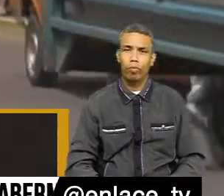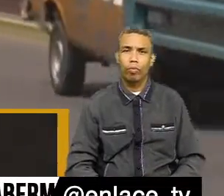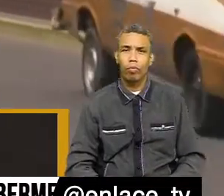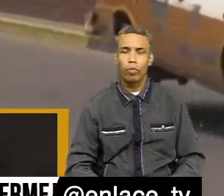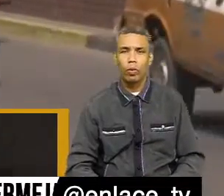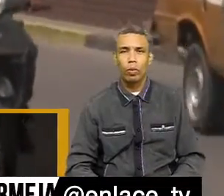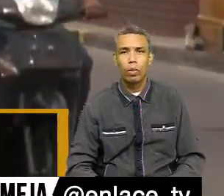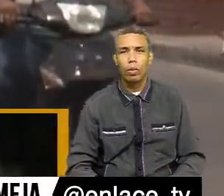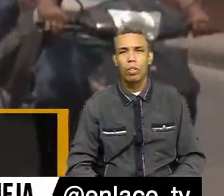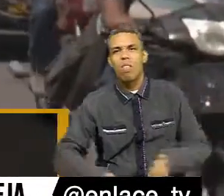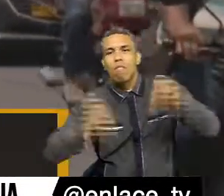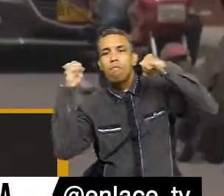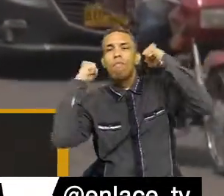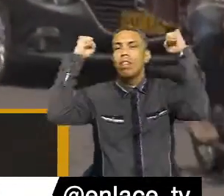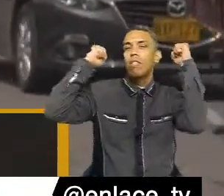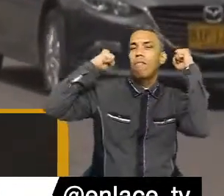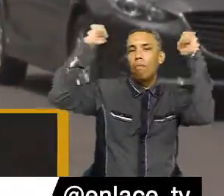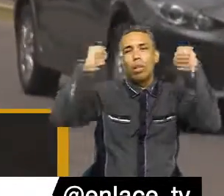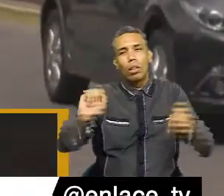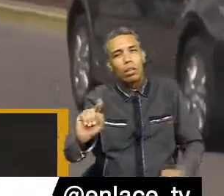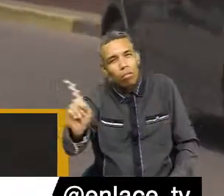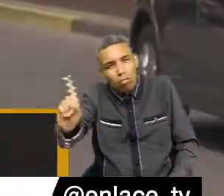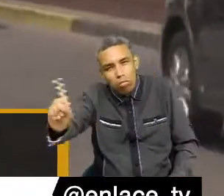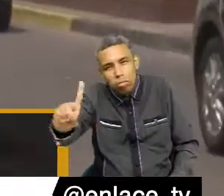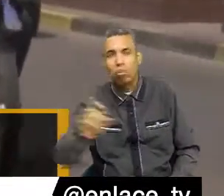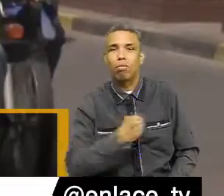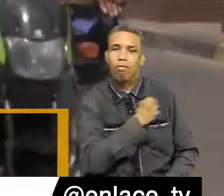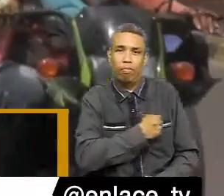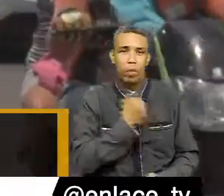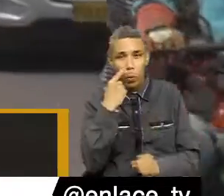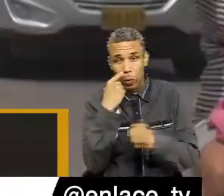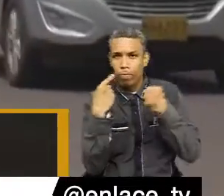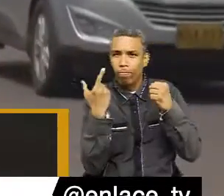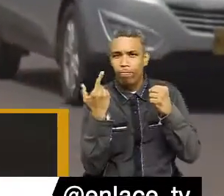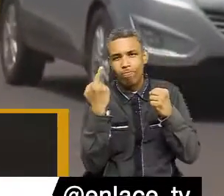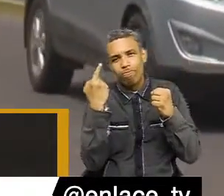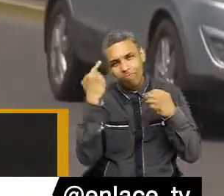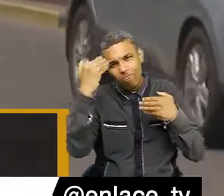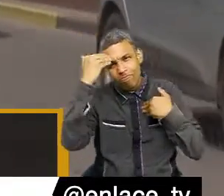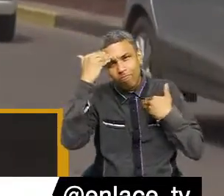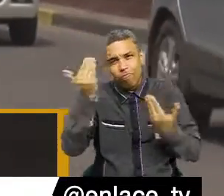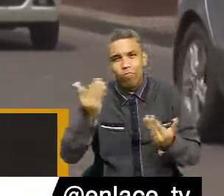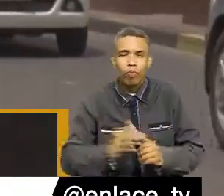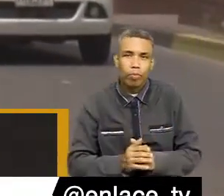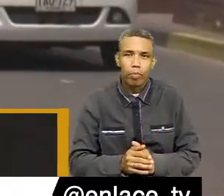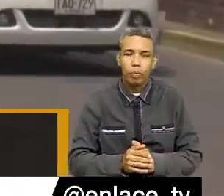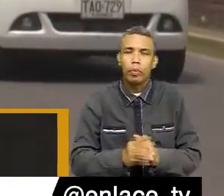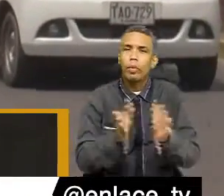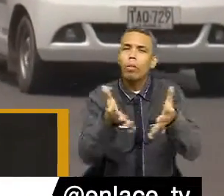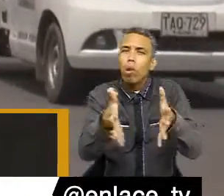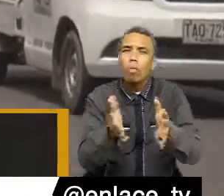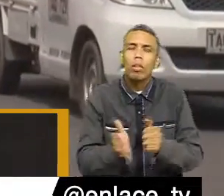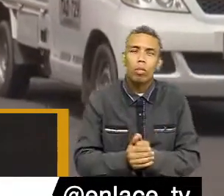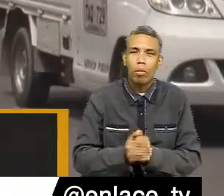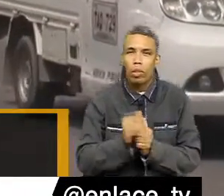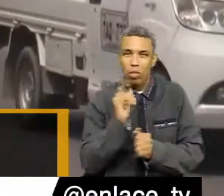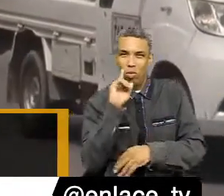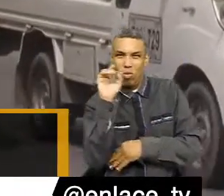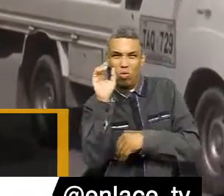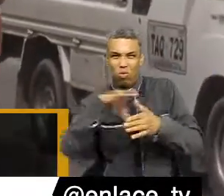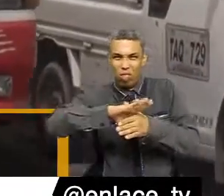para manifestar esas inconformidades que ellos vienen presentando. Oficial, ¿aproximadamente cuánto tiempo duró pues bloqueada esta